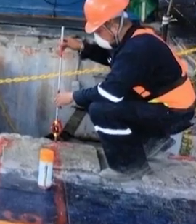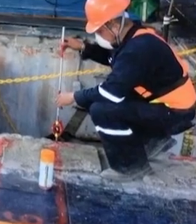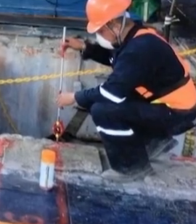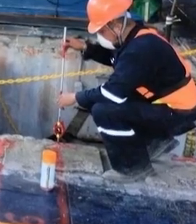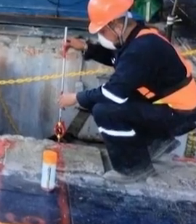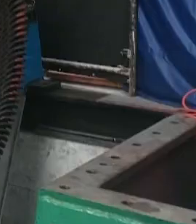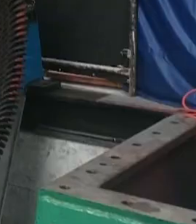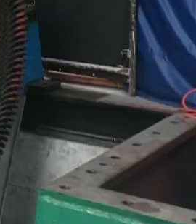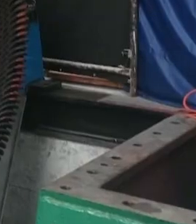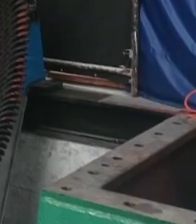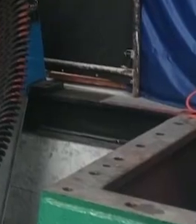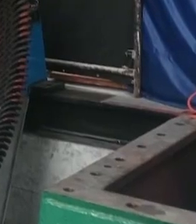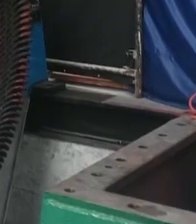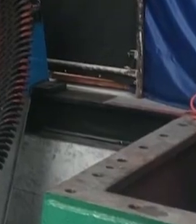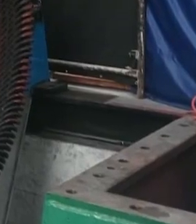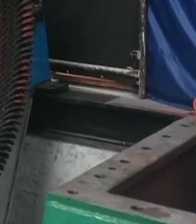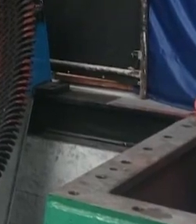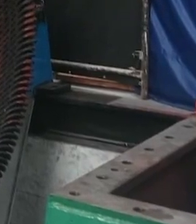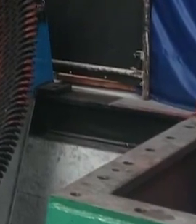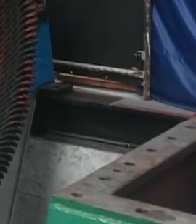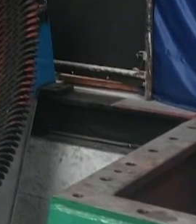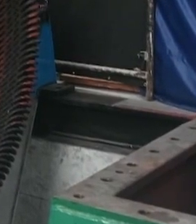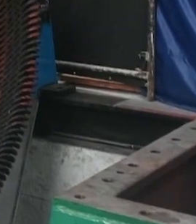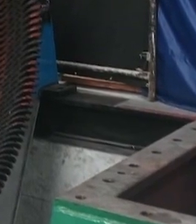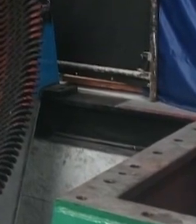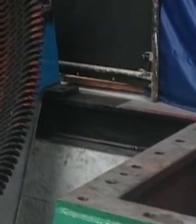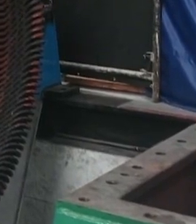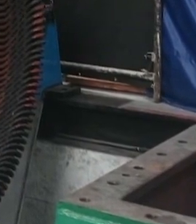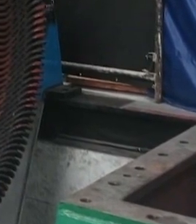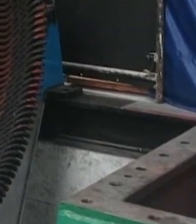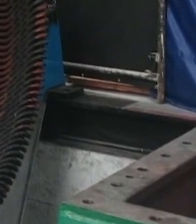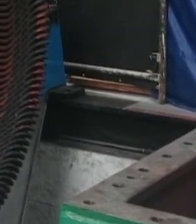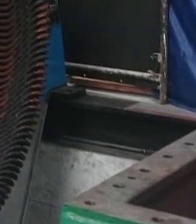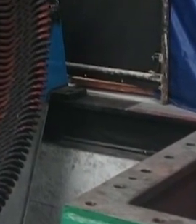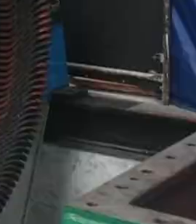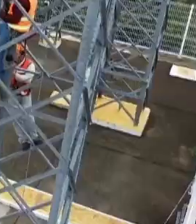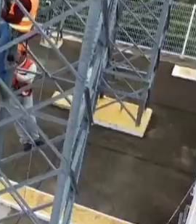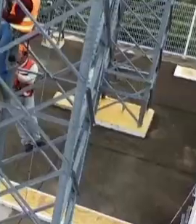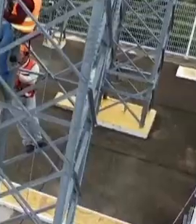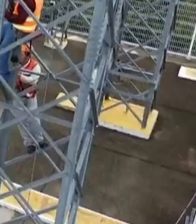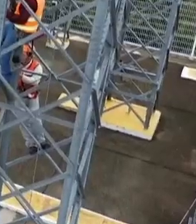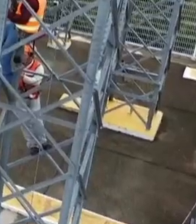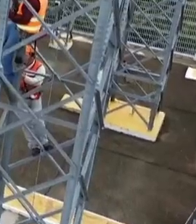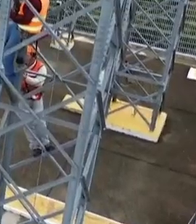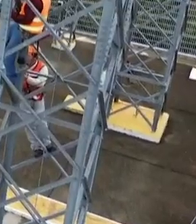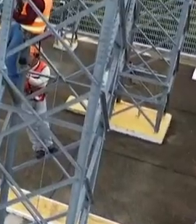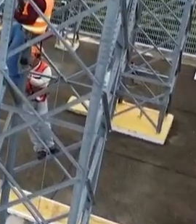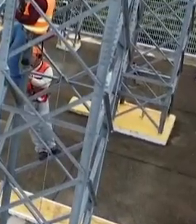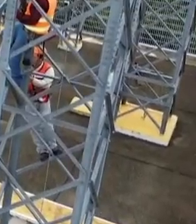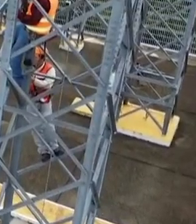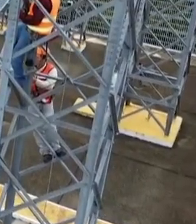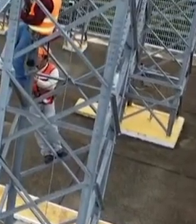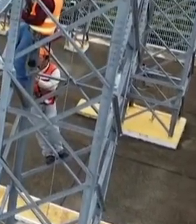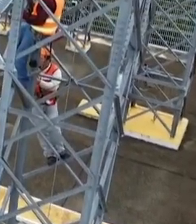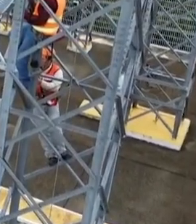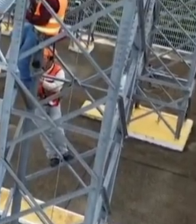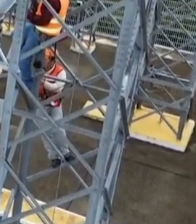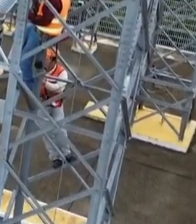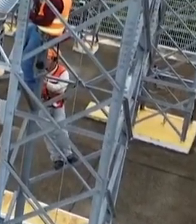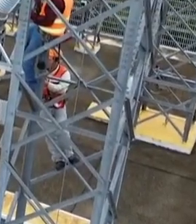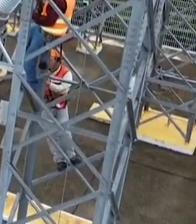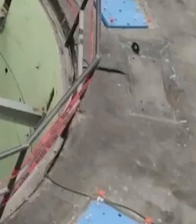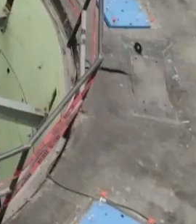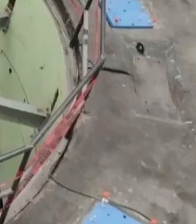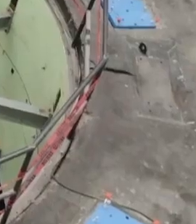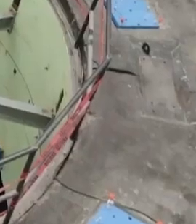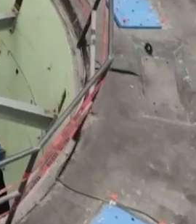96%. Minas, avance físico 69%. El Encanto, avance físico